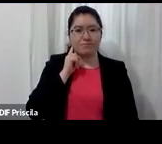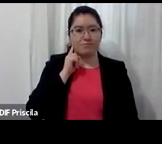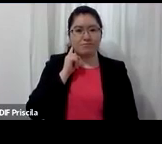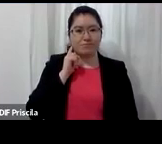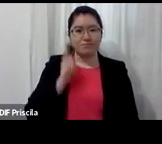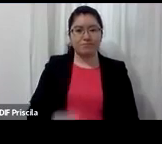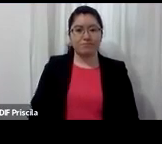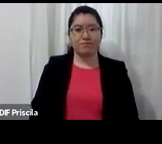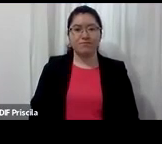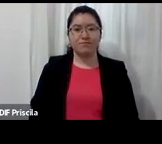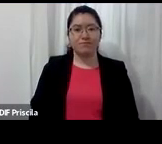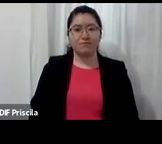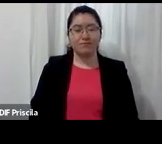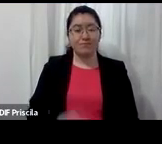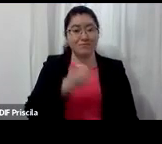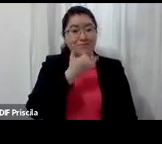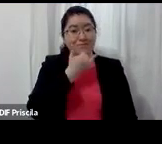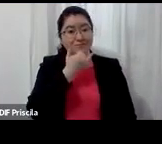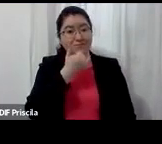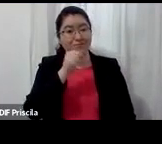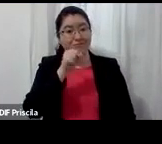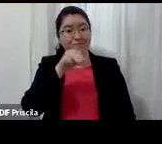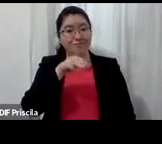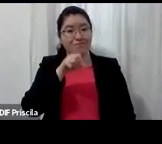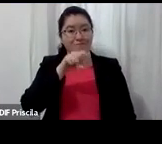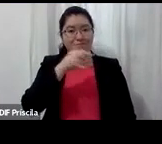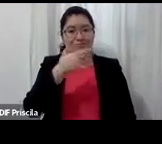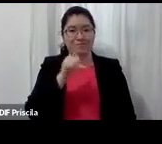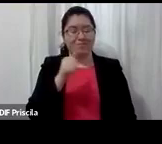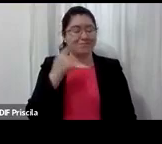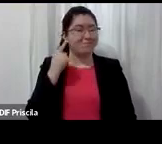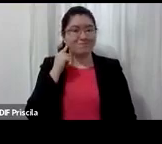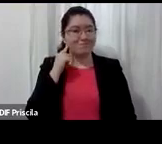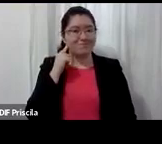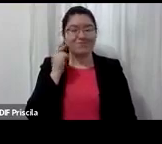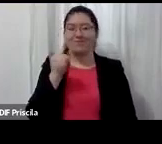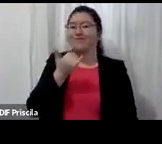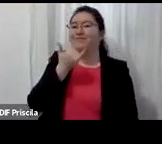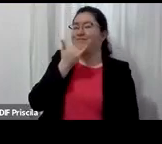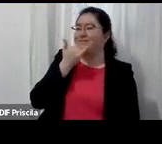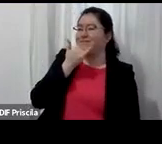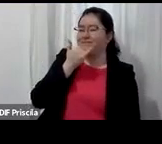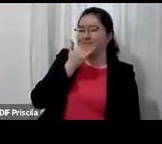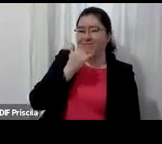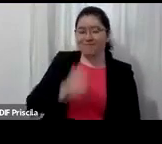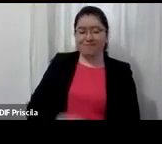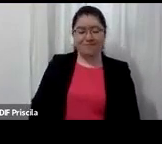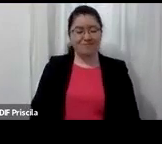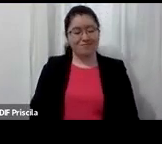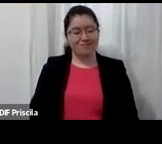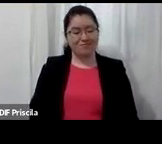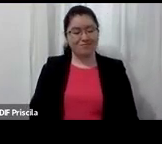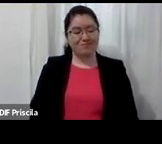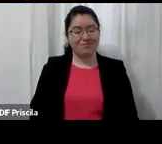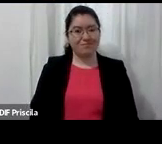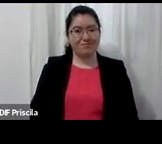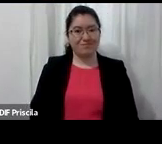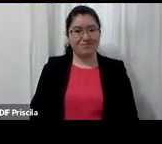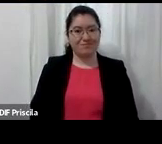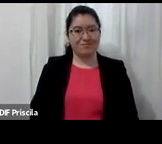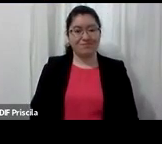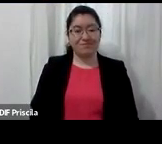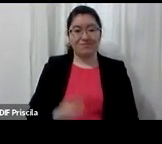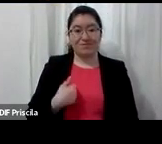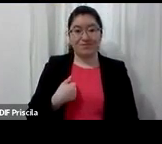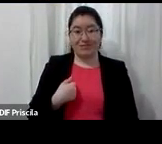No te oímos, Samantha. Les pido perdón, una disculpa. Tenemos muchas preguntas